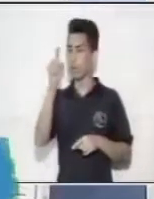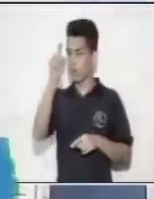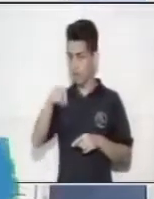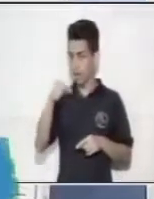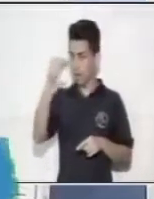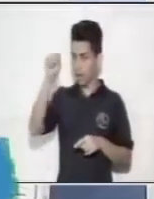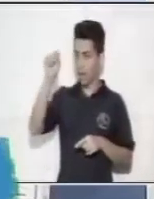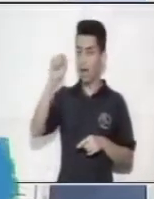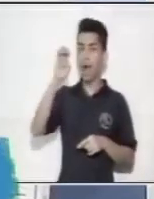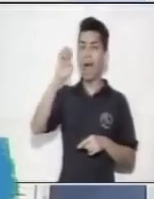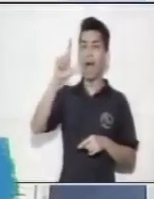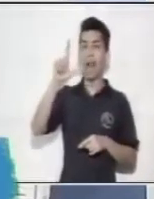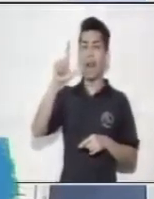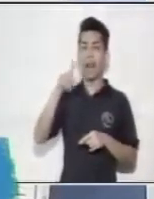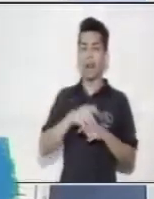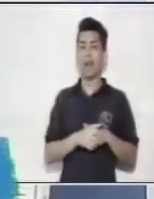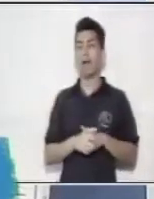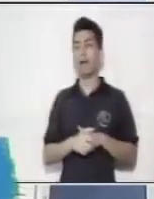tilde.